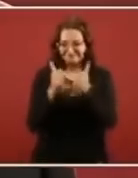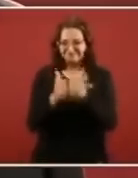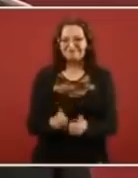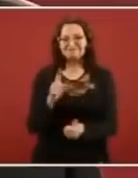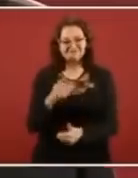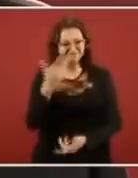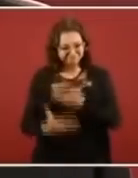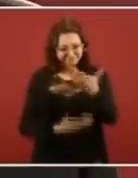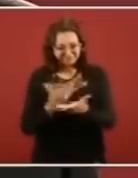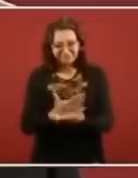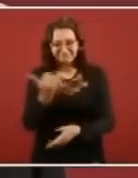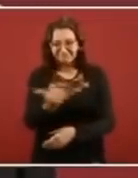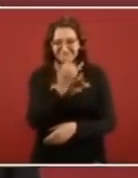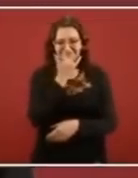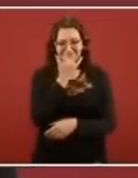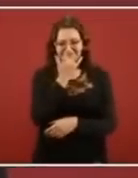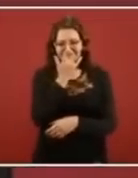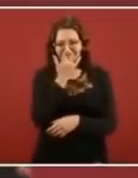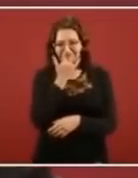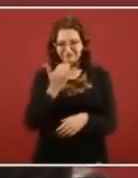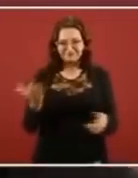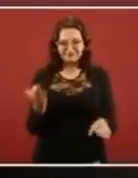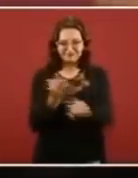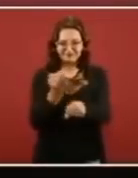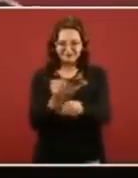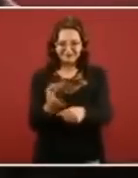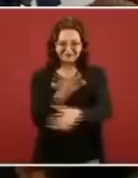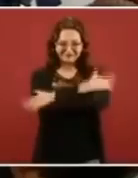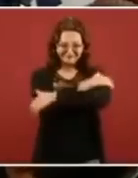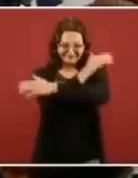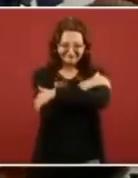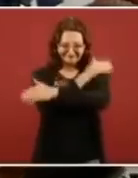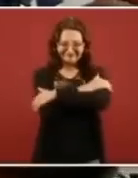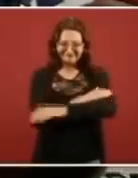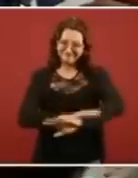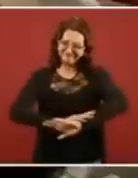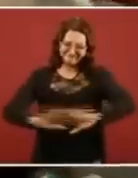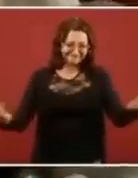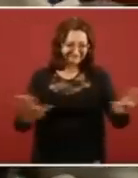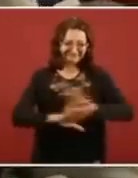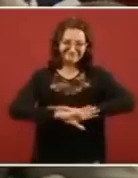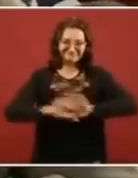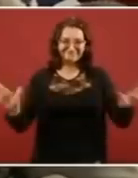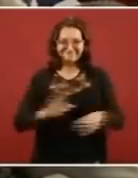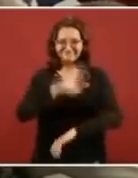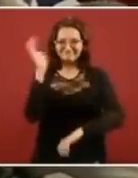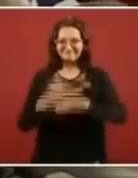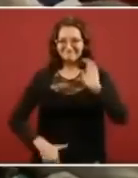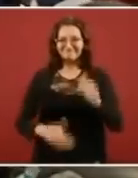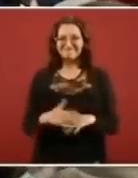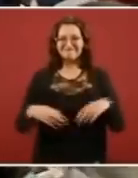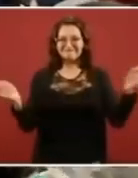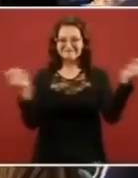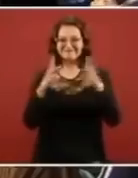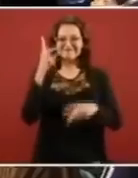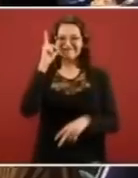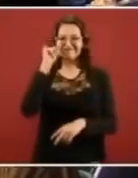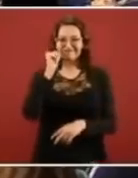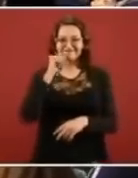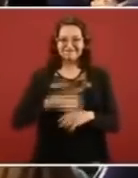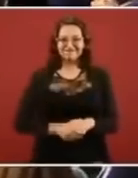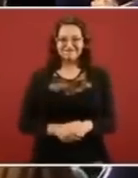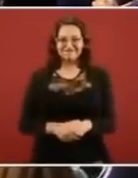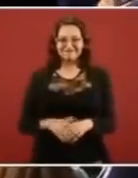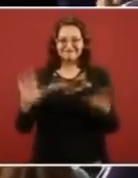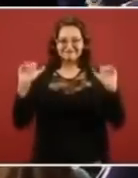ofreciste disculpas y ya ahorita se van a dar un abrazo, ya. Ya, se acabó. Nos vemos mañana. Sí, gracias.